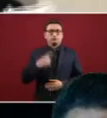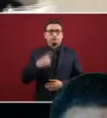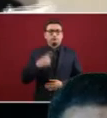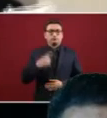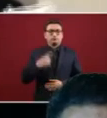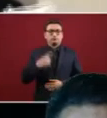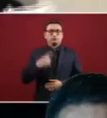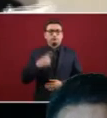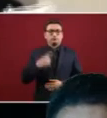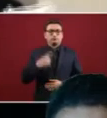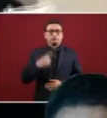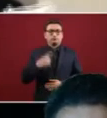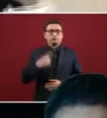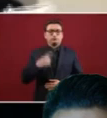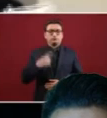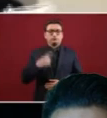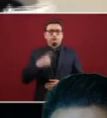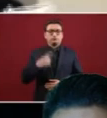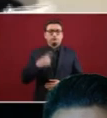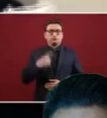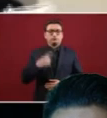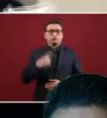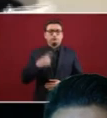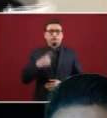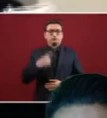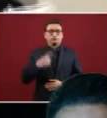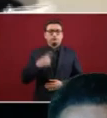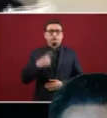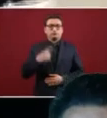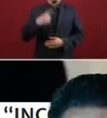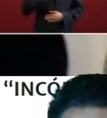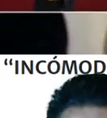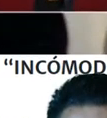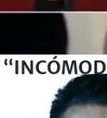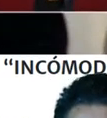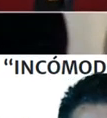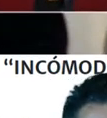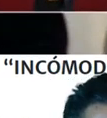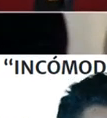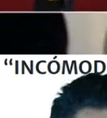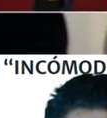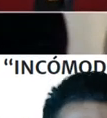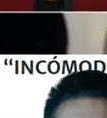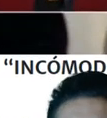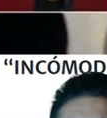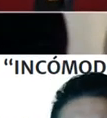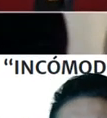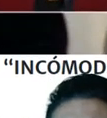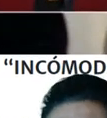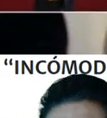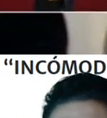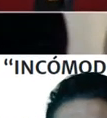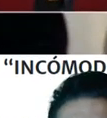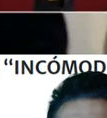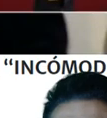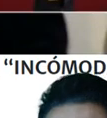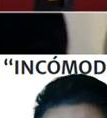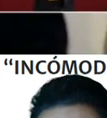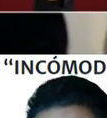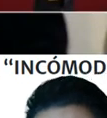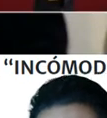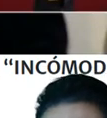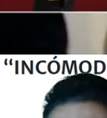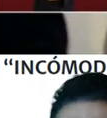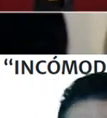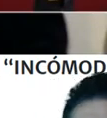incómodo de la mañanera. ¿Qué les parece, amigos? Vamos a ver esta información. La relación de AMLO con la